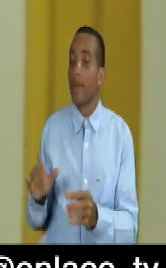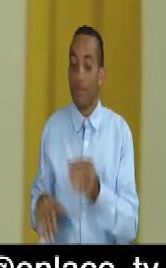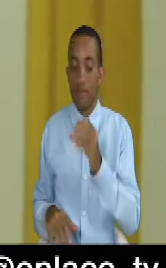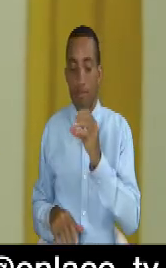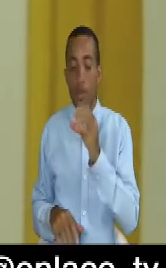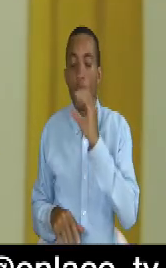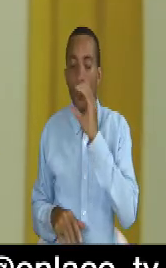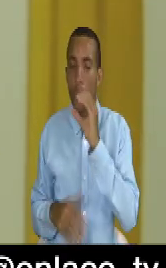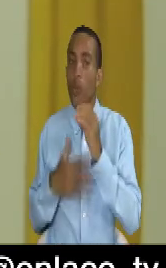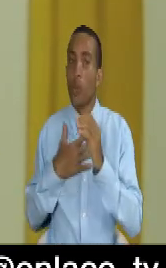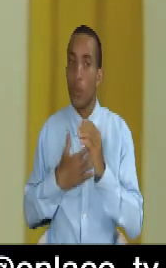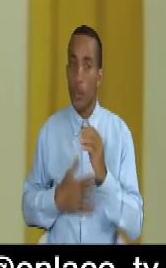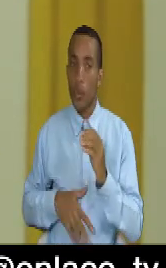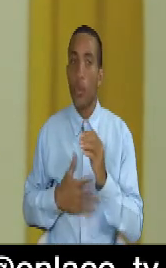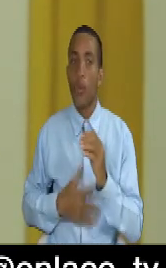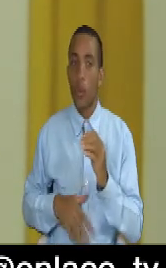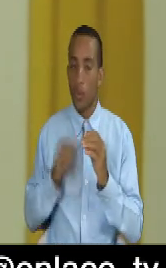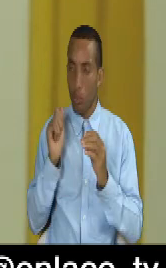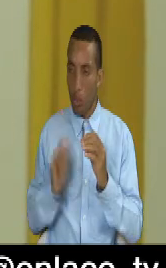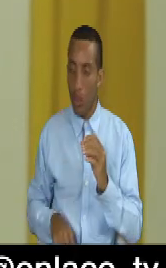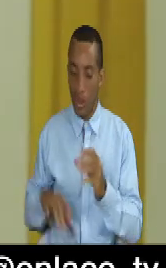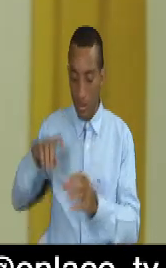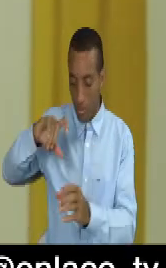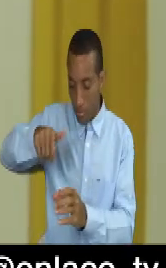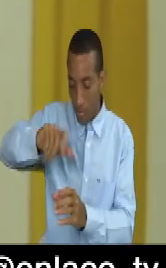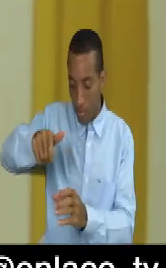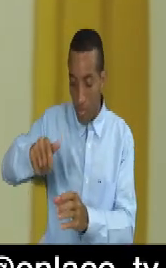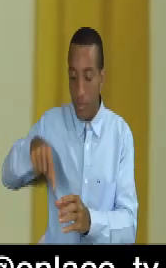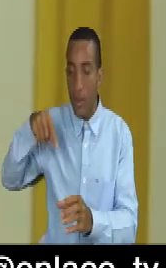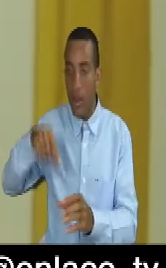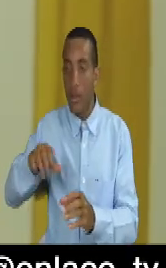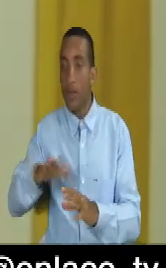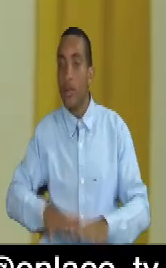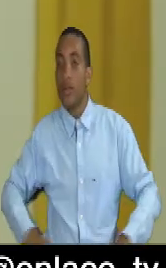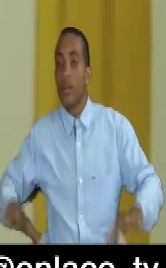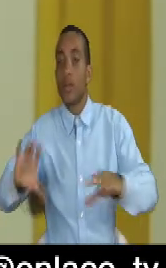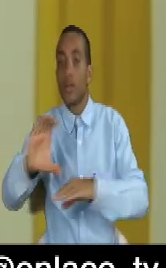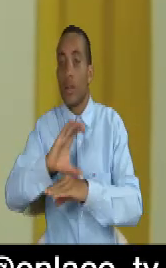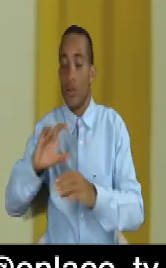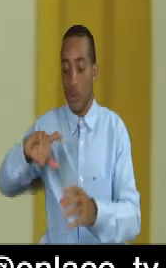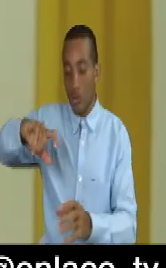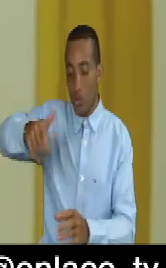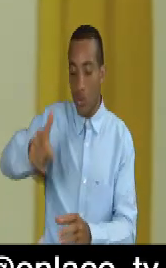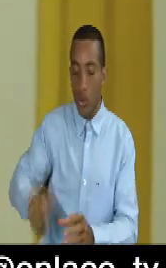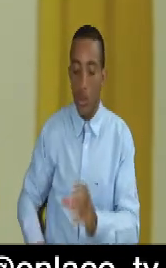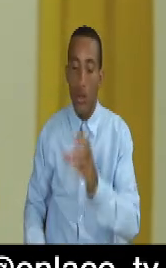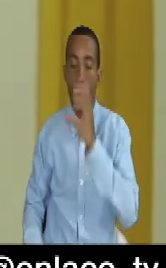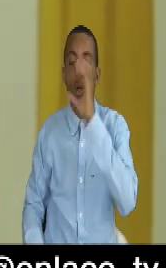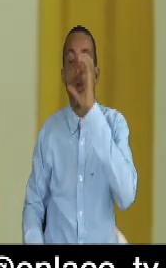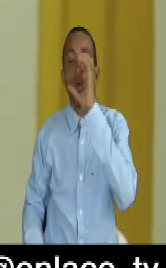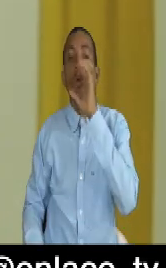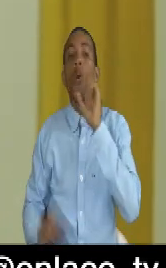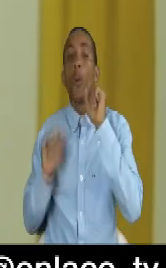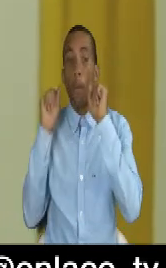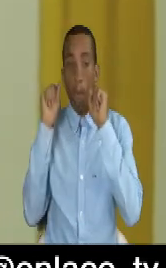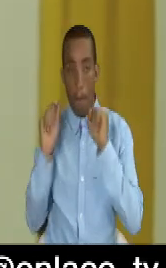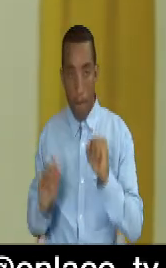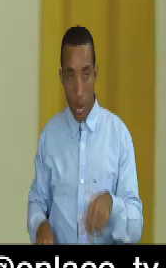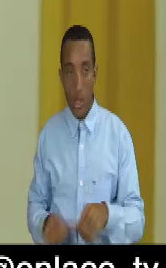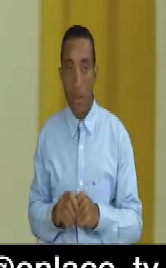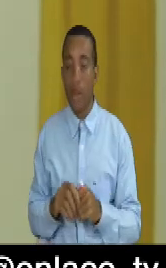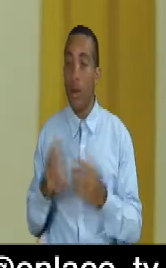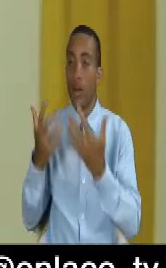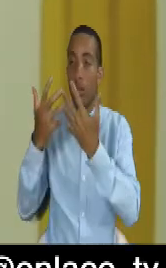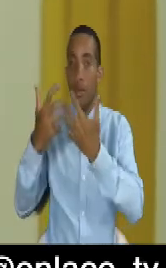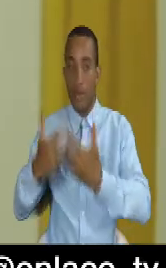la comunidad, de que el agua es potable en la ciudad, de que el agua se puede tomar en la ciudad, tratándose de una empresa que lo